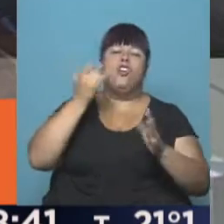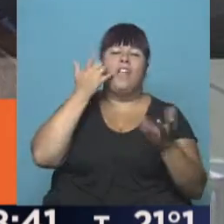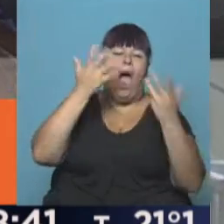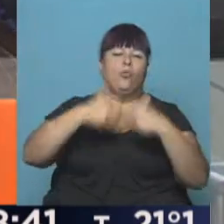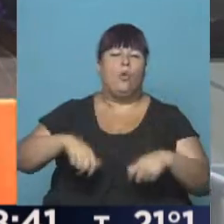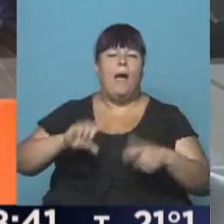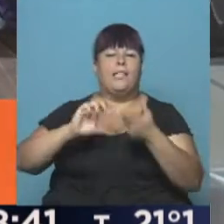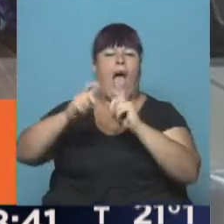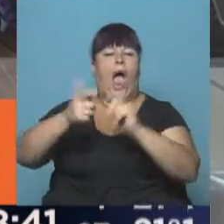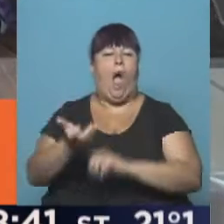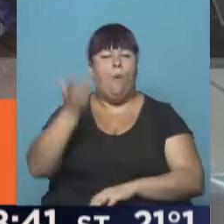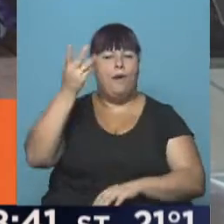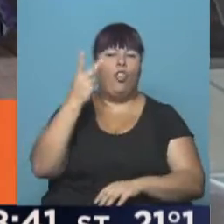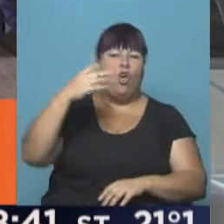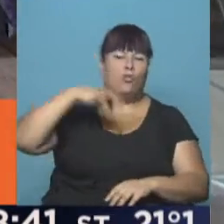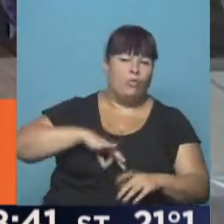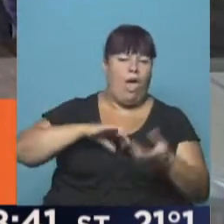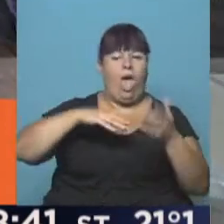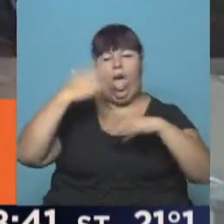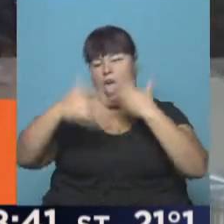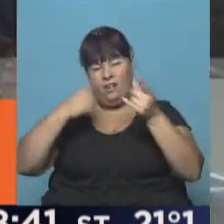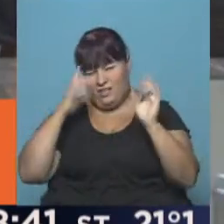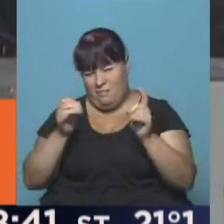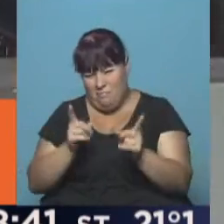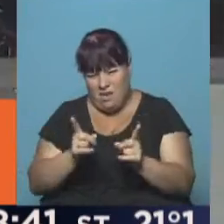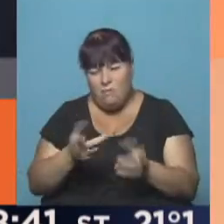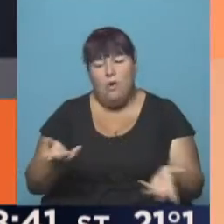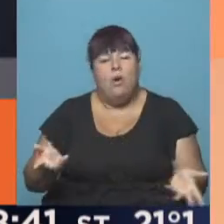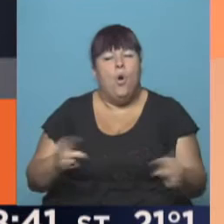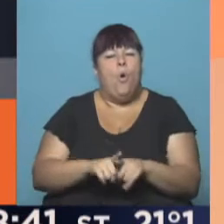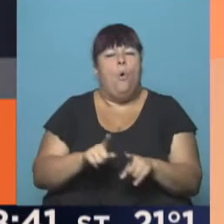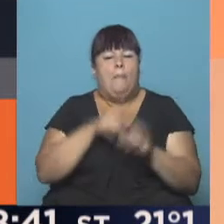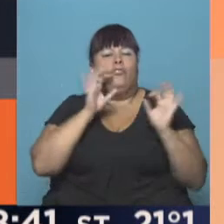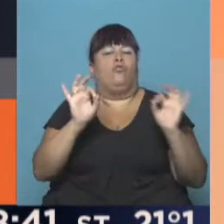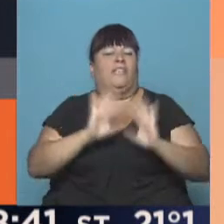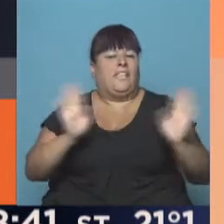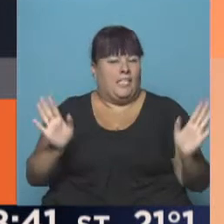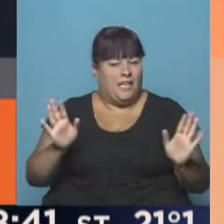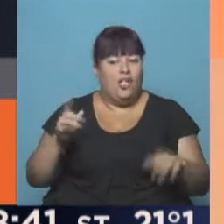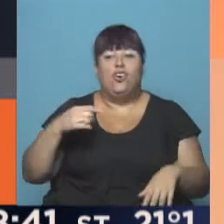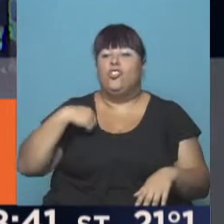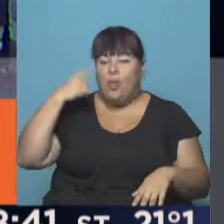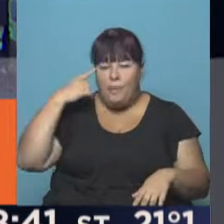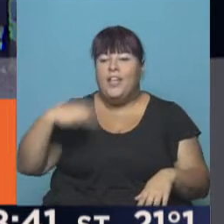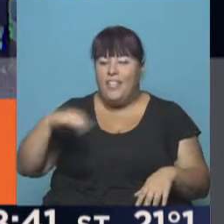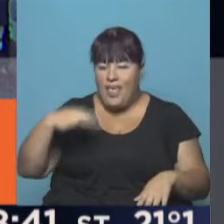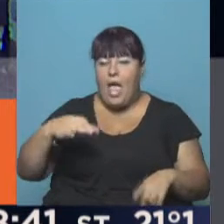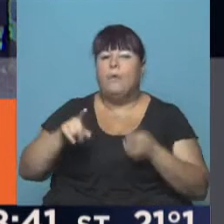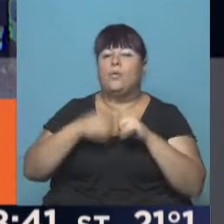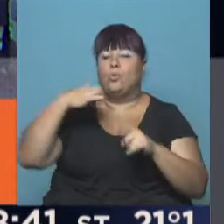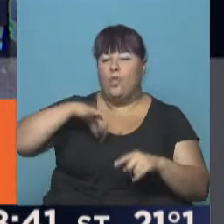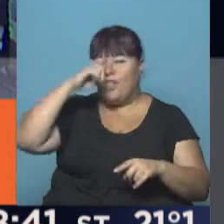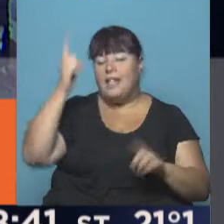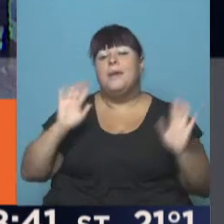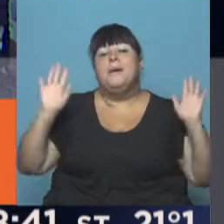instalado el tema de la movilidad de los dos sueldos y todo lo que ya conocemos es como que está cubierto el tema yo creo que debería haber habido pantalla